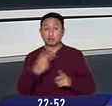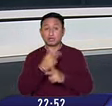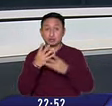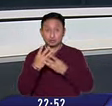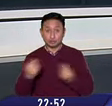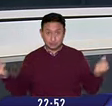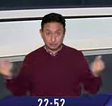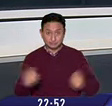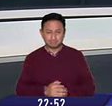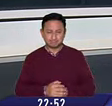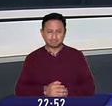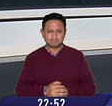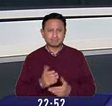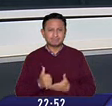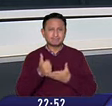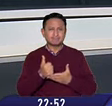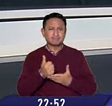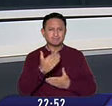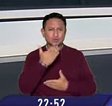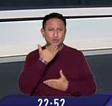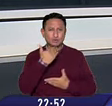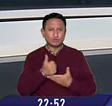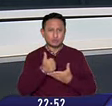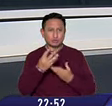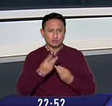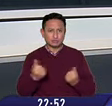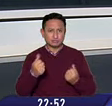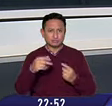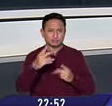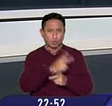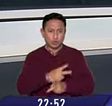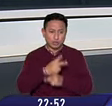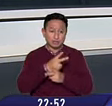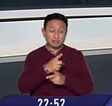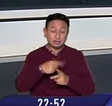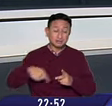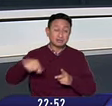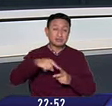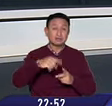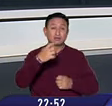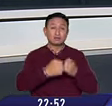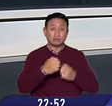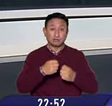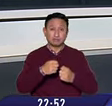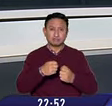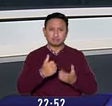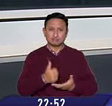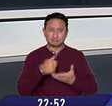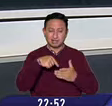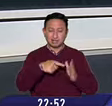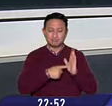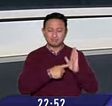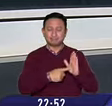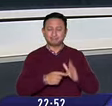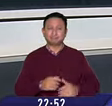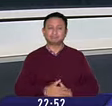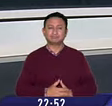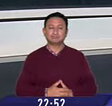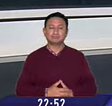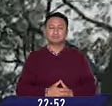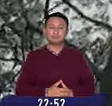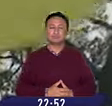extinción? ¿Qué podemos hacer para ayudar al ecosistema y que disminuya el riesgo? Les contamos a continuación.